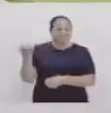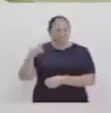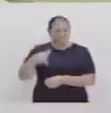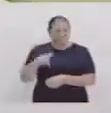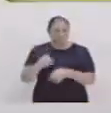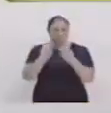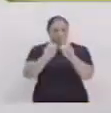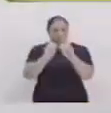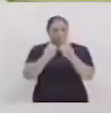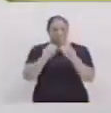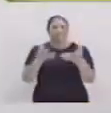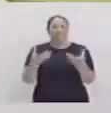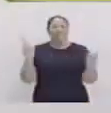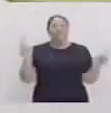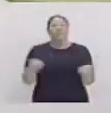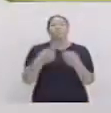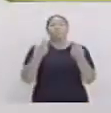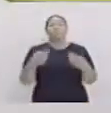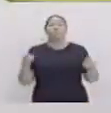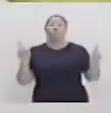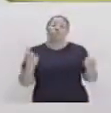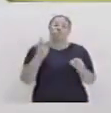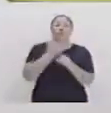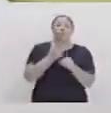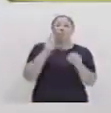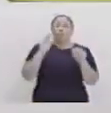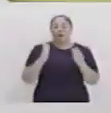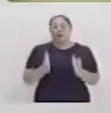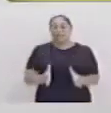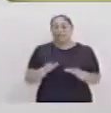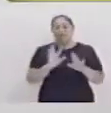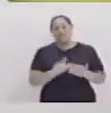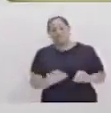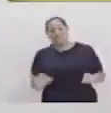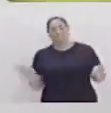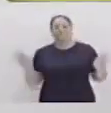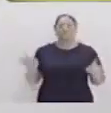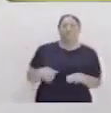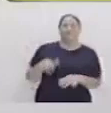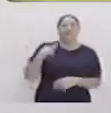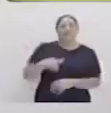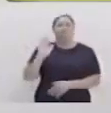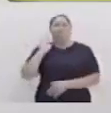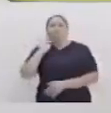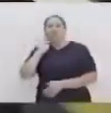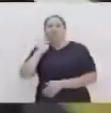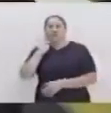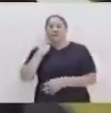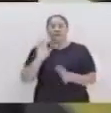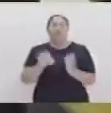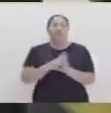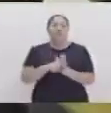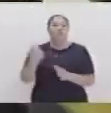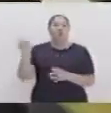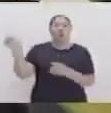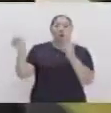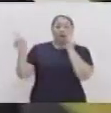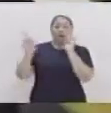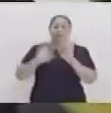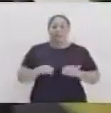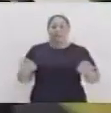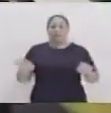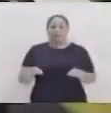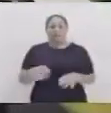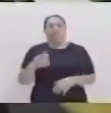hoy, de la música guatemalteca para piano, y vamos a escuchar dos ejemplos de Ricardo Castillo. Profe, y antes de